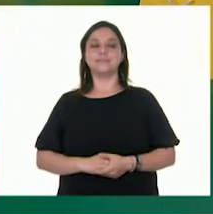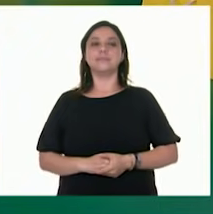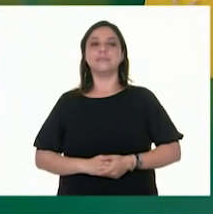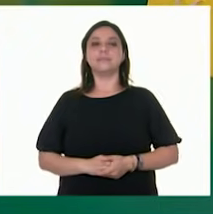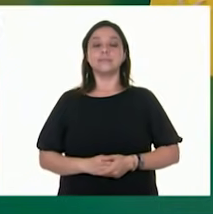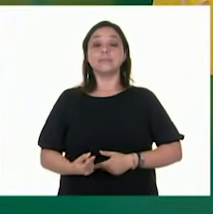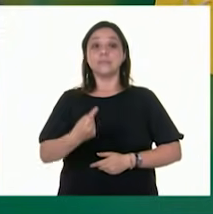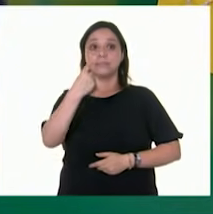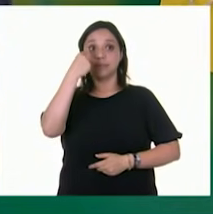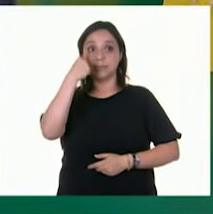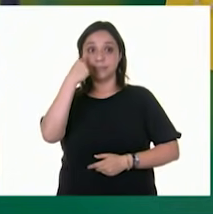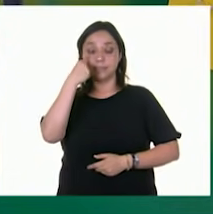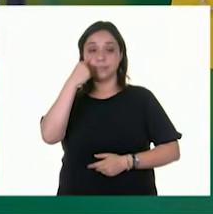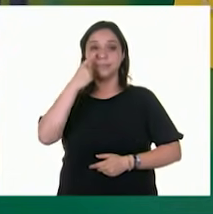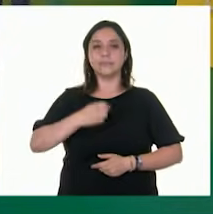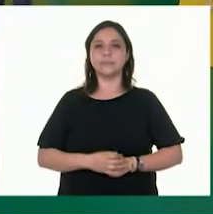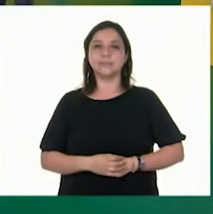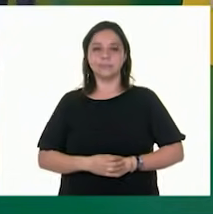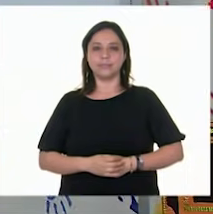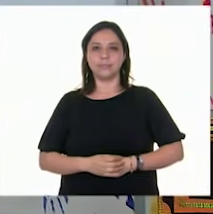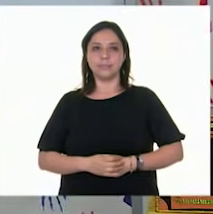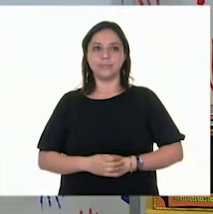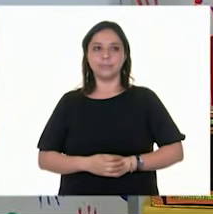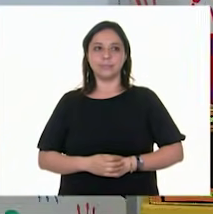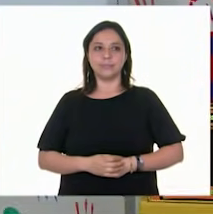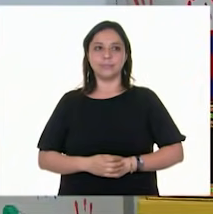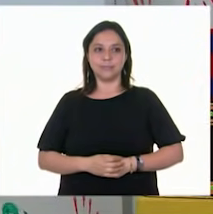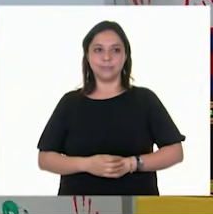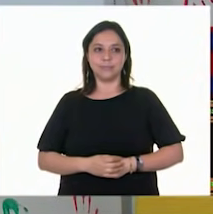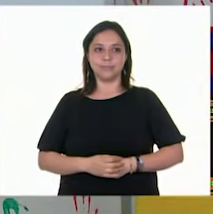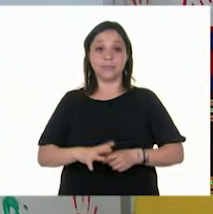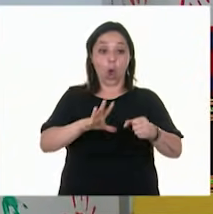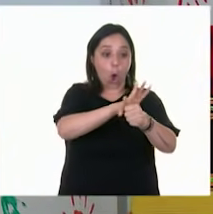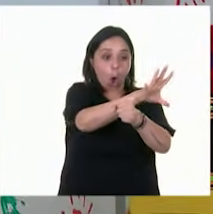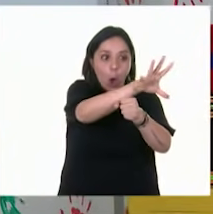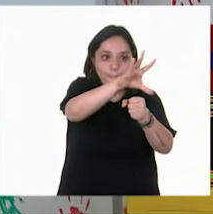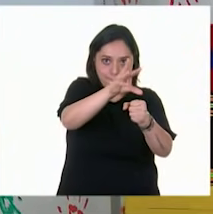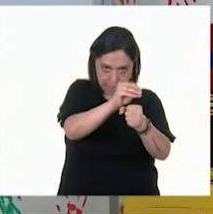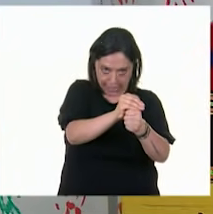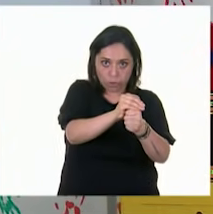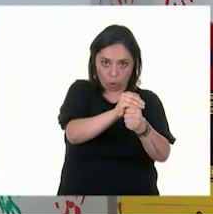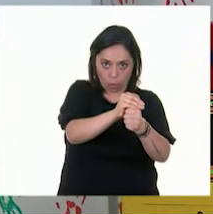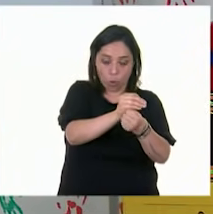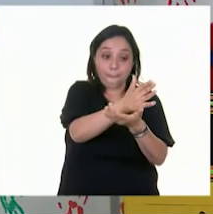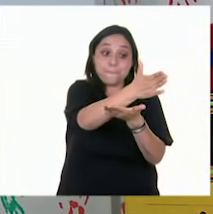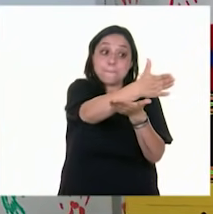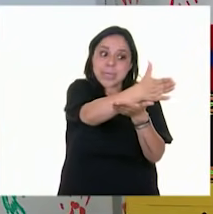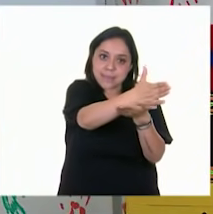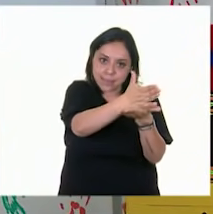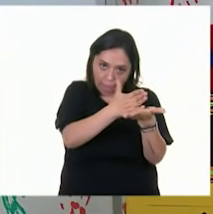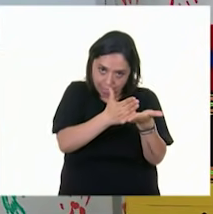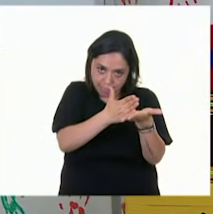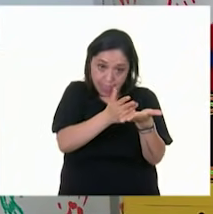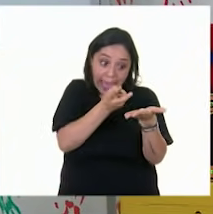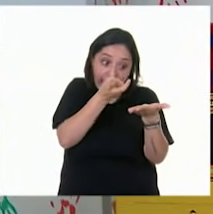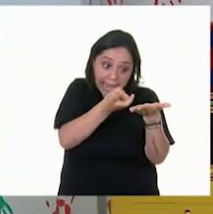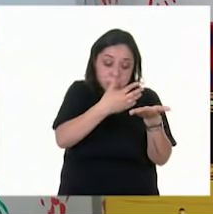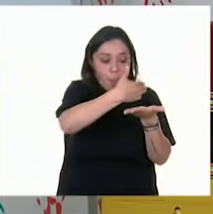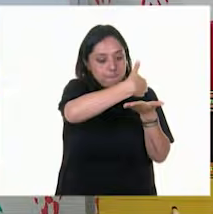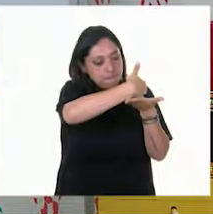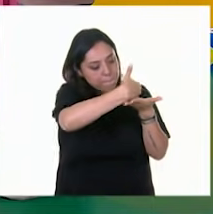equivale la mitad de la mitad de un entero? La mitad de la mitad de un